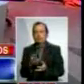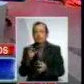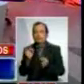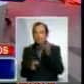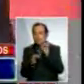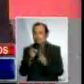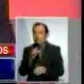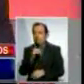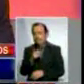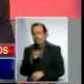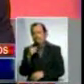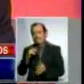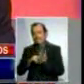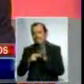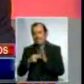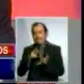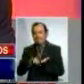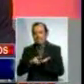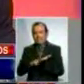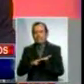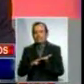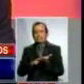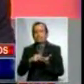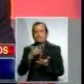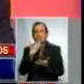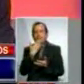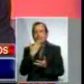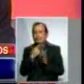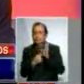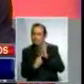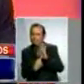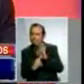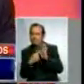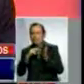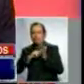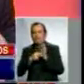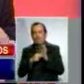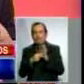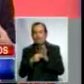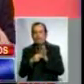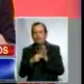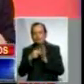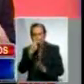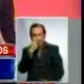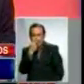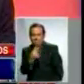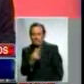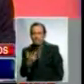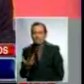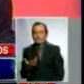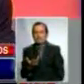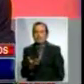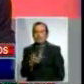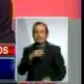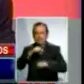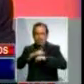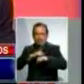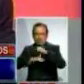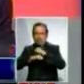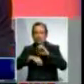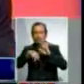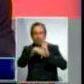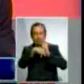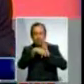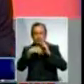pero a mi juicio es es el reflejo de un problema es el reflejo de un problema que es estructural que es normativo